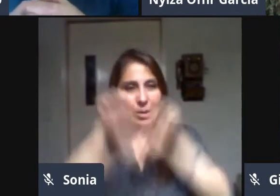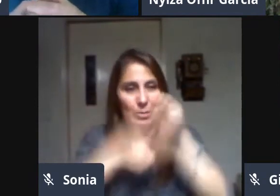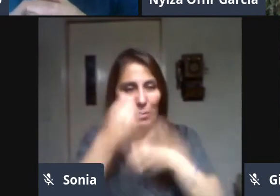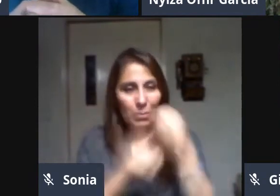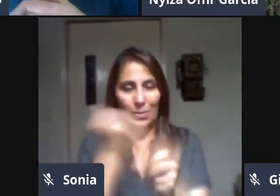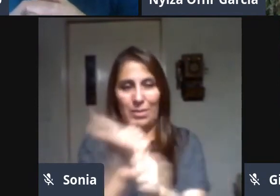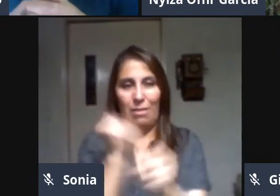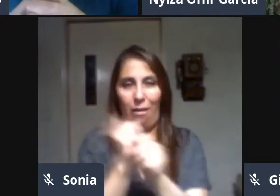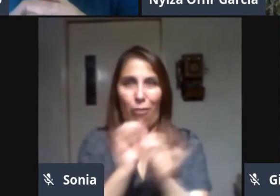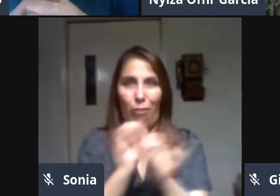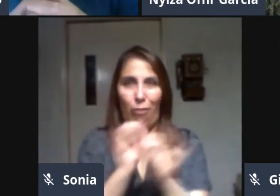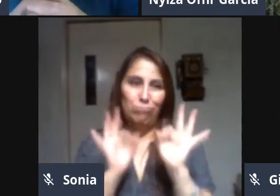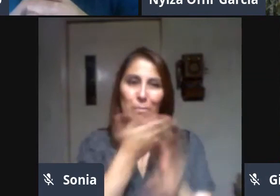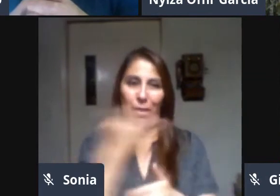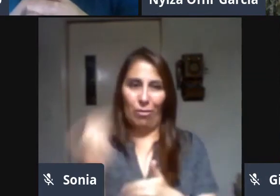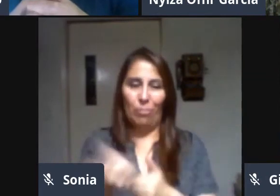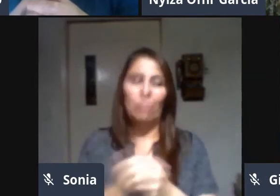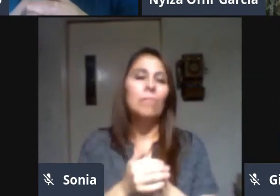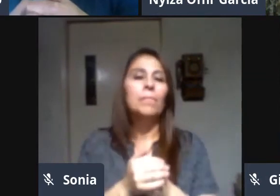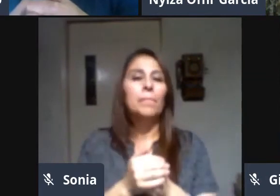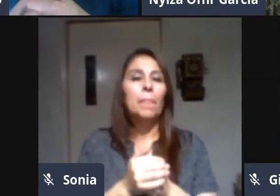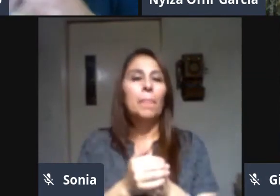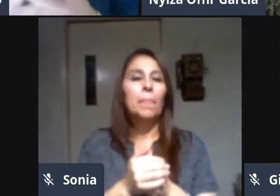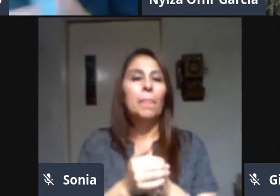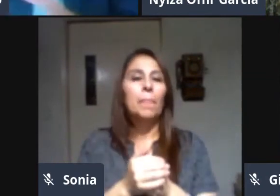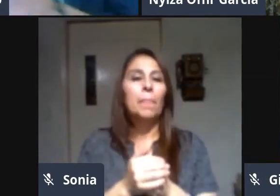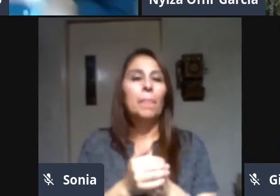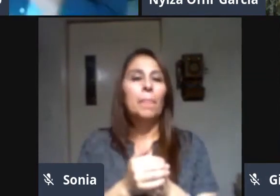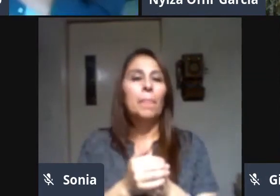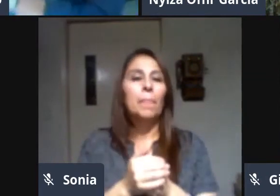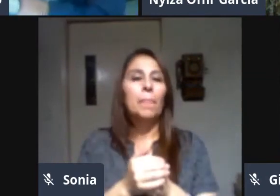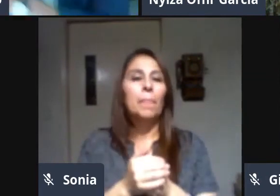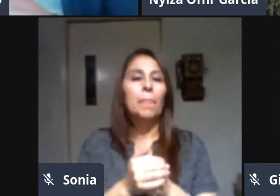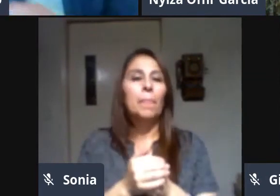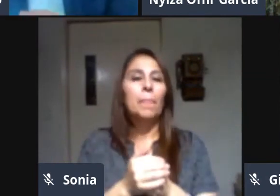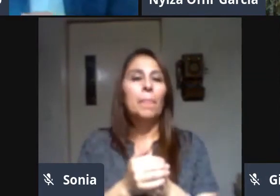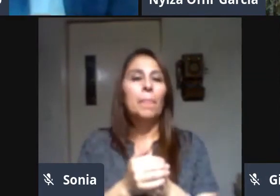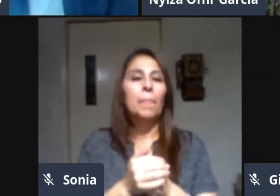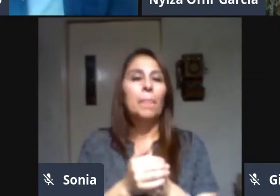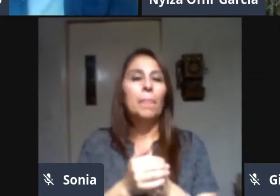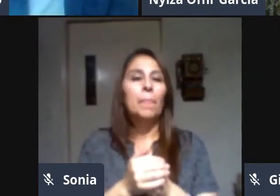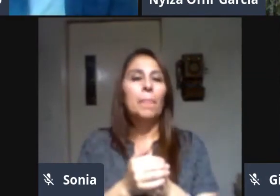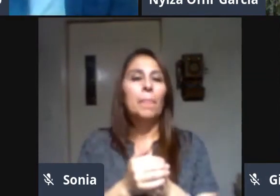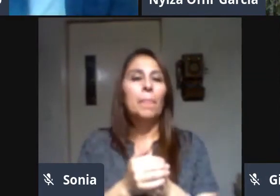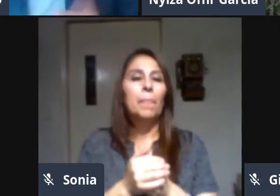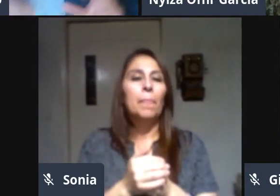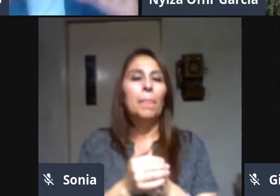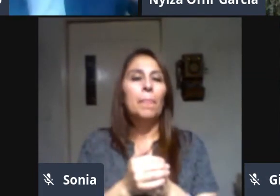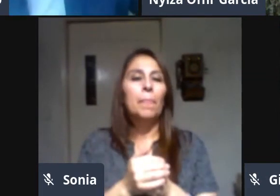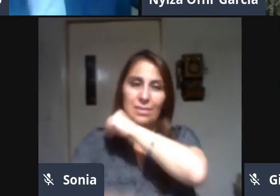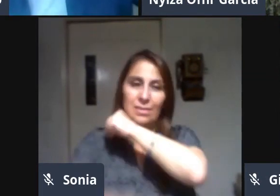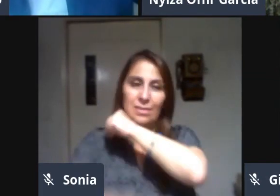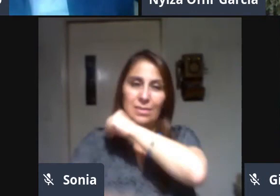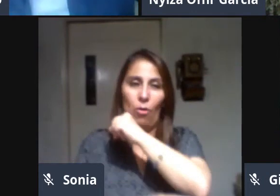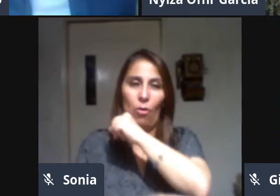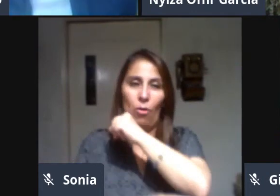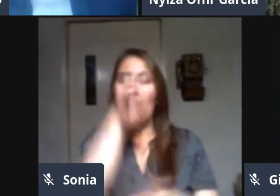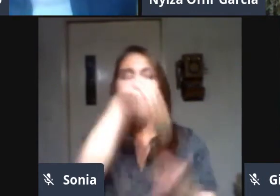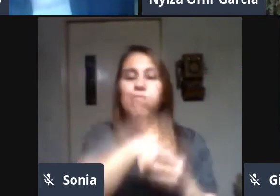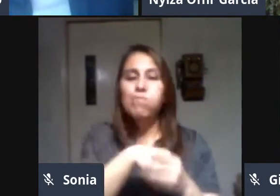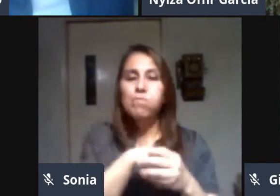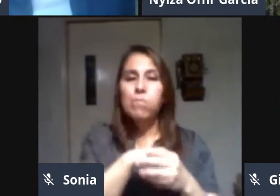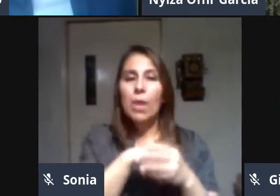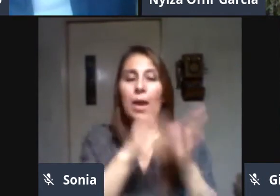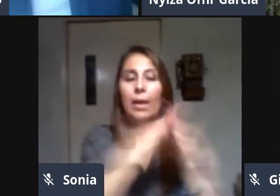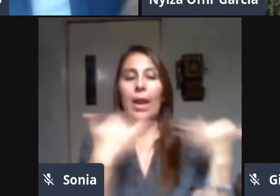castigo pues no es que nos metamos en la realidad del personaje simplemente si no nos metemos en nuestro